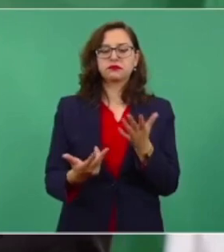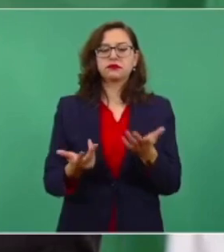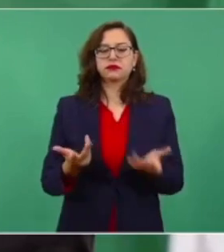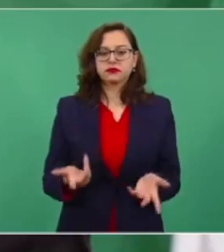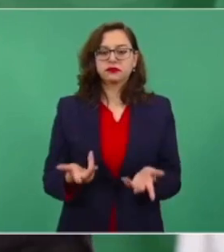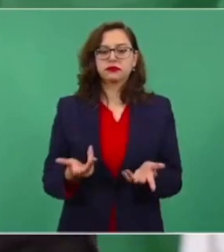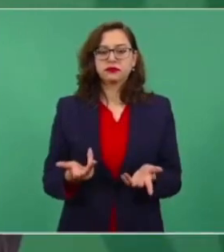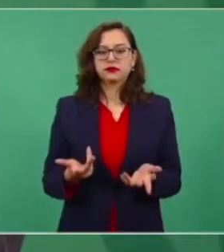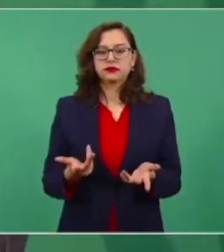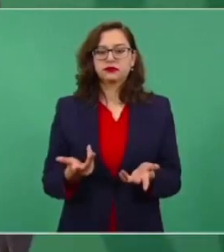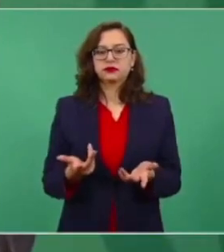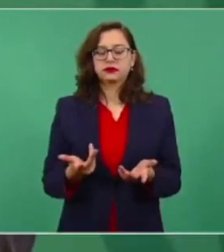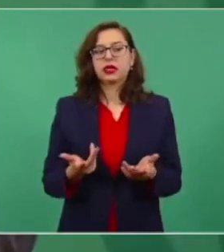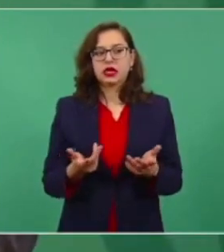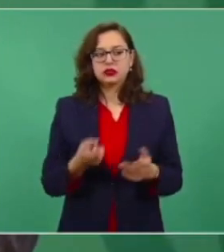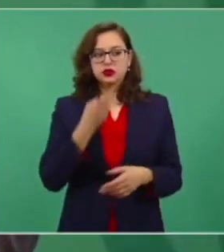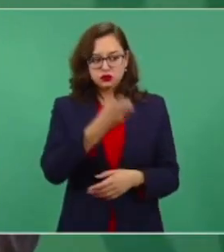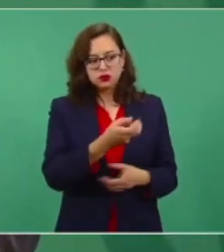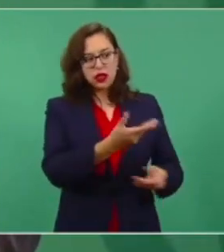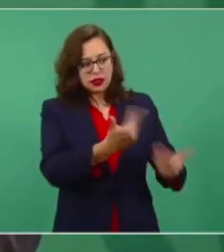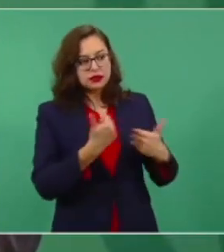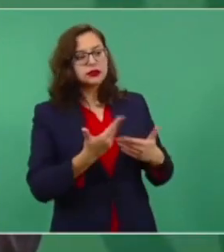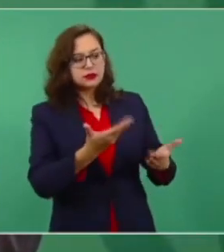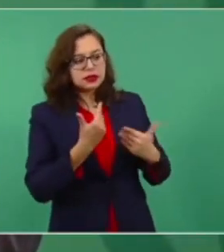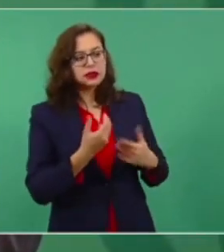llegar arriba,